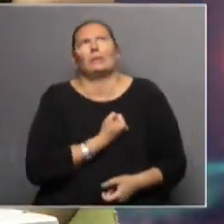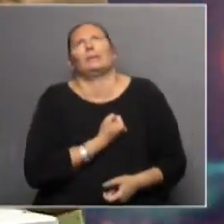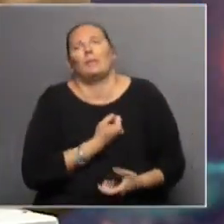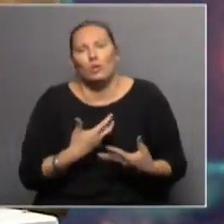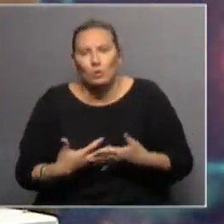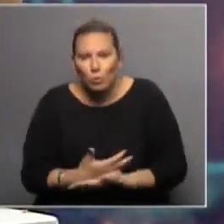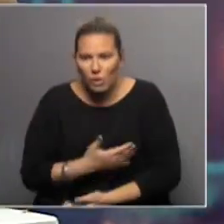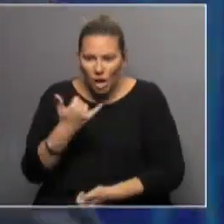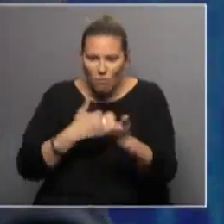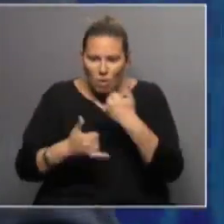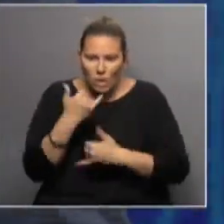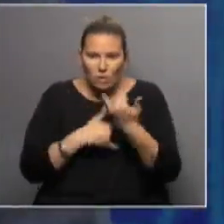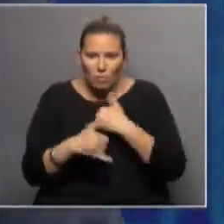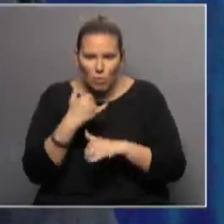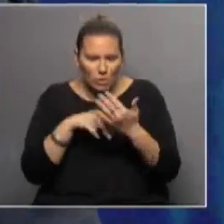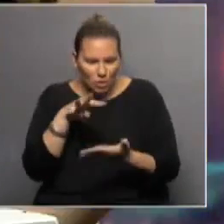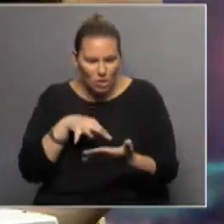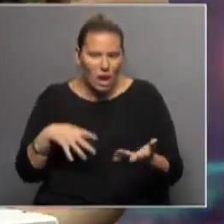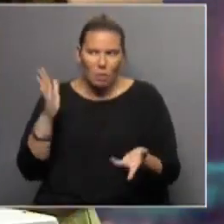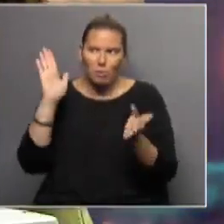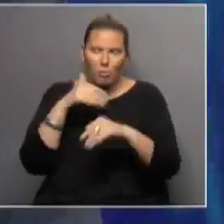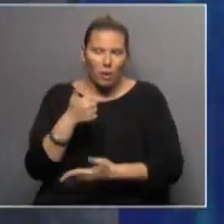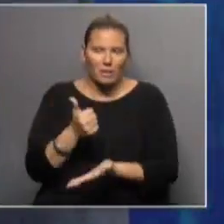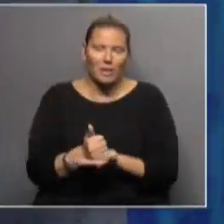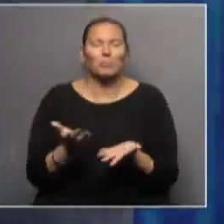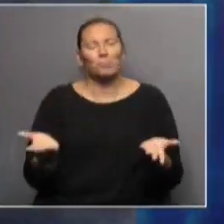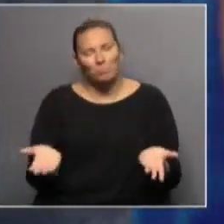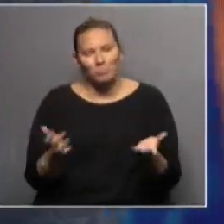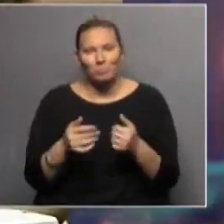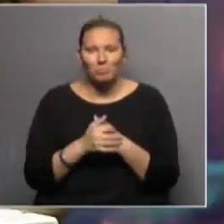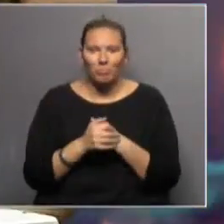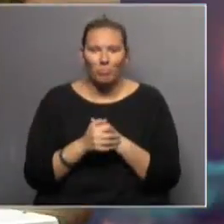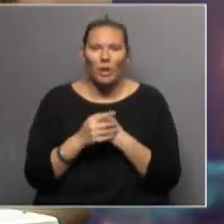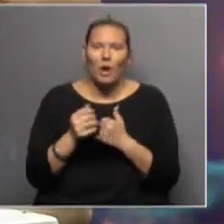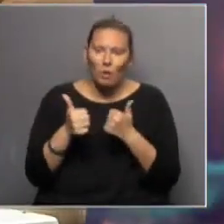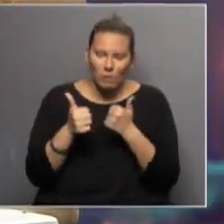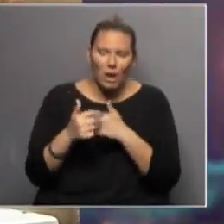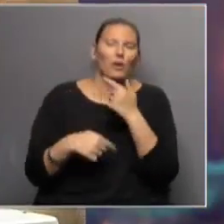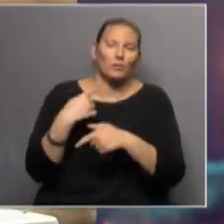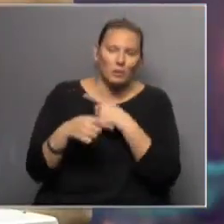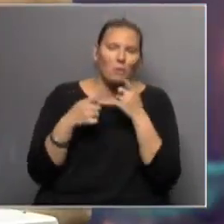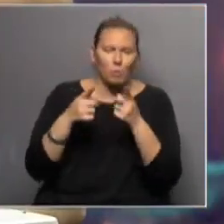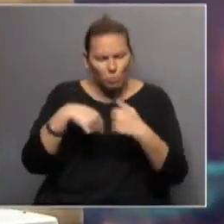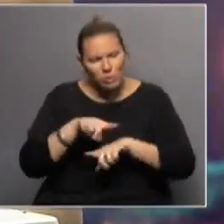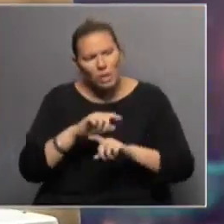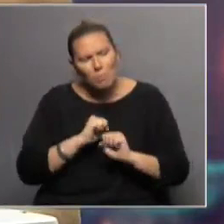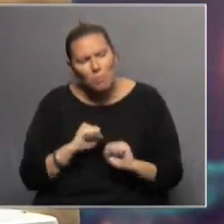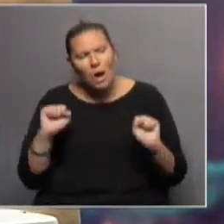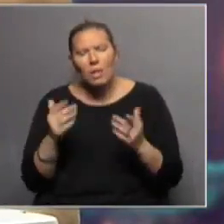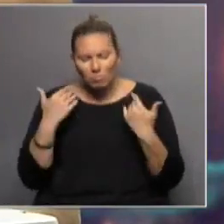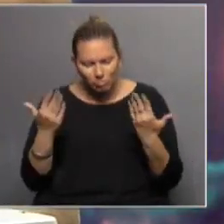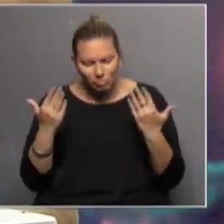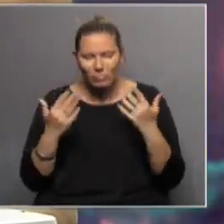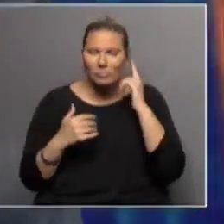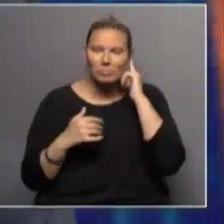toda la info. Y... Eso es importante. Bien, chicos, bien. Sigan para adelante. Vamos que ustedes pueden. Gracias, gracias por